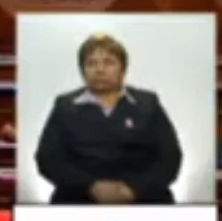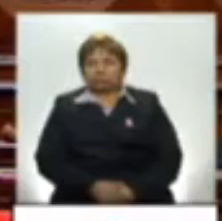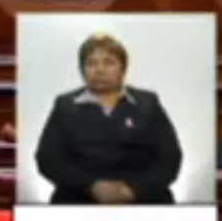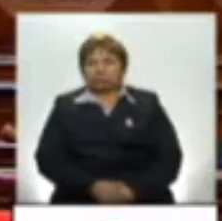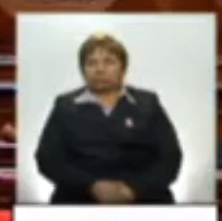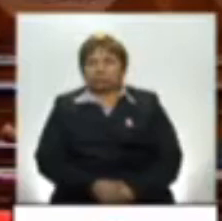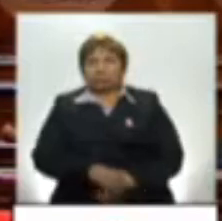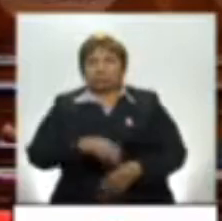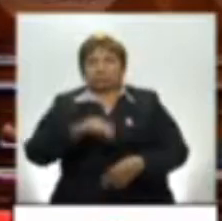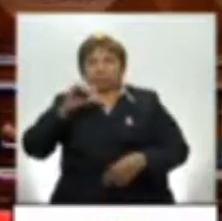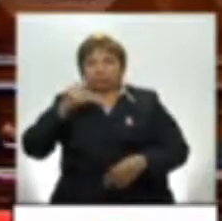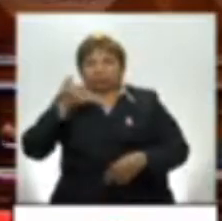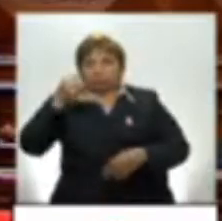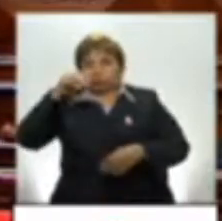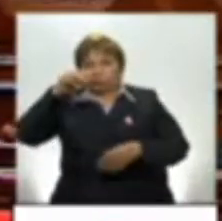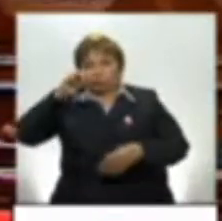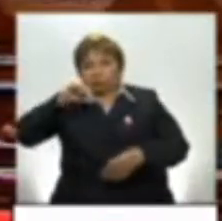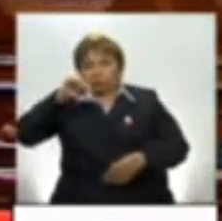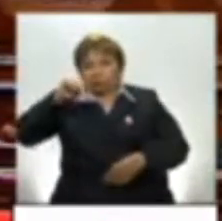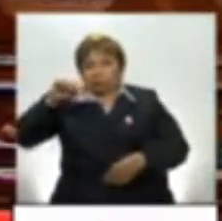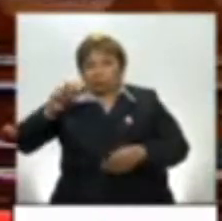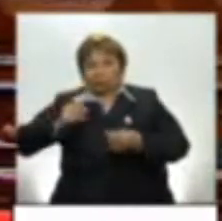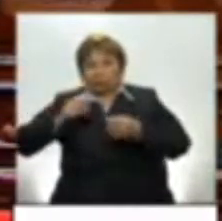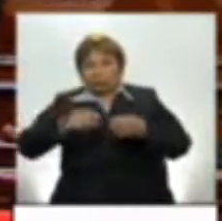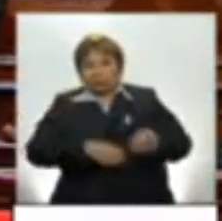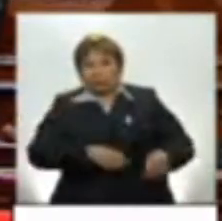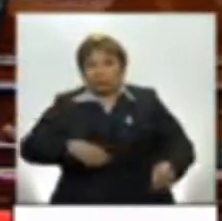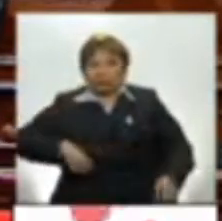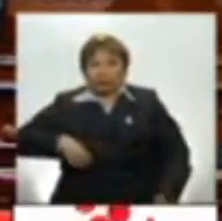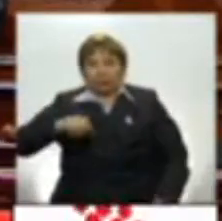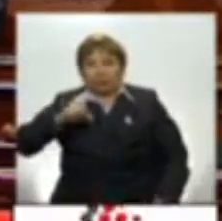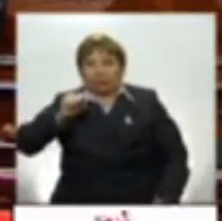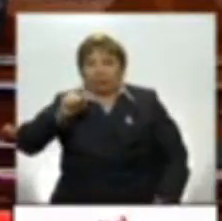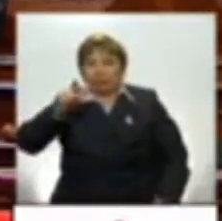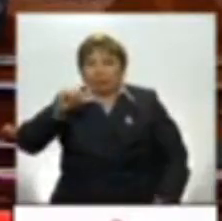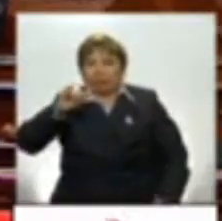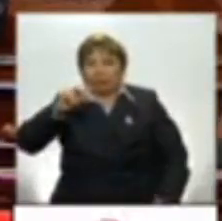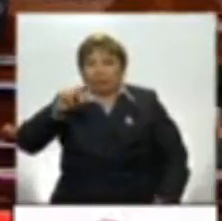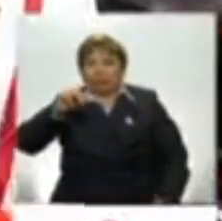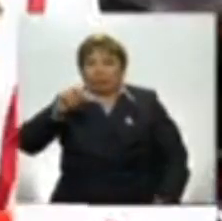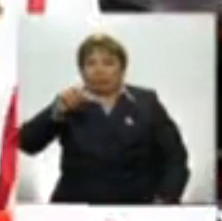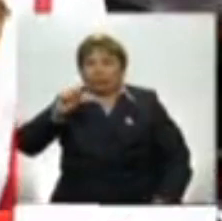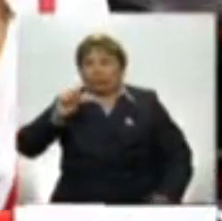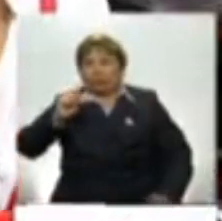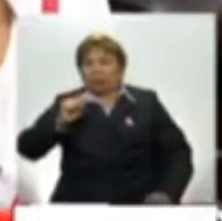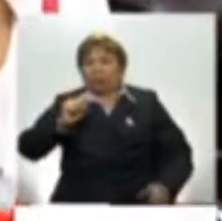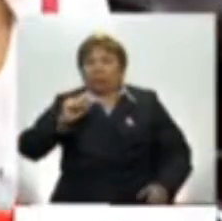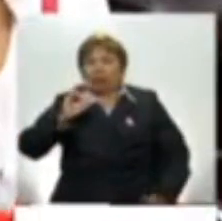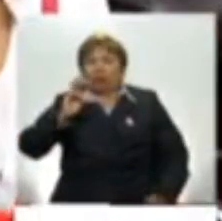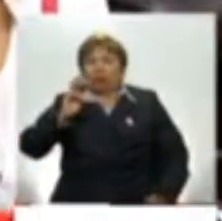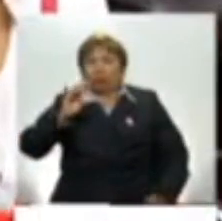Felicitaciones. Jurado Nacional de Elecciones, credencial otorgada a Rocío Torres Salinas, DNI